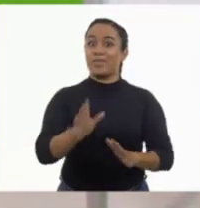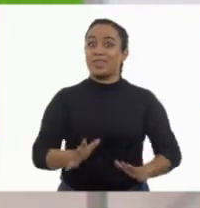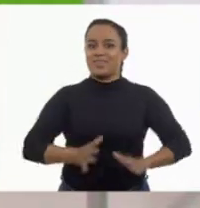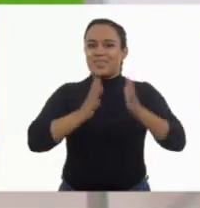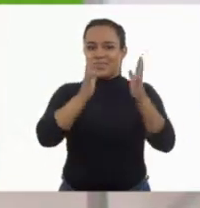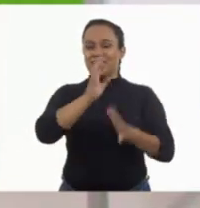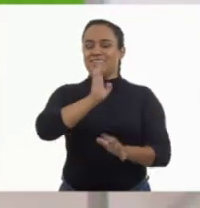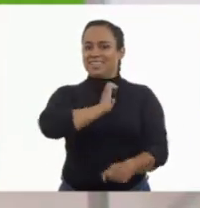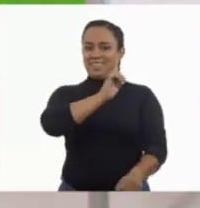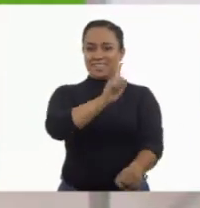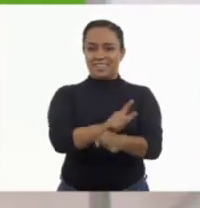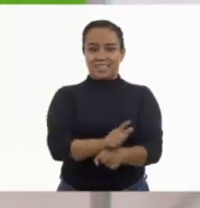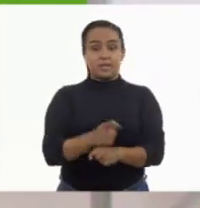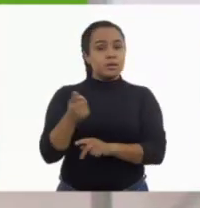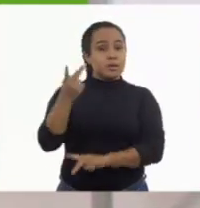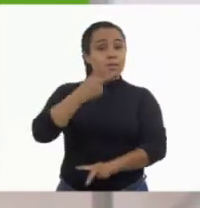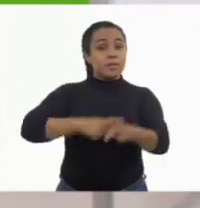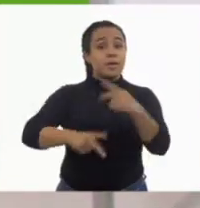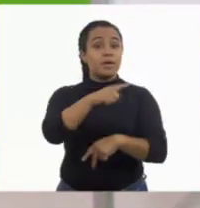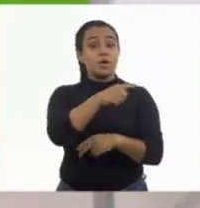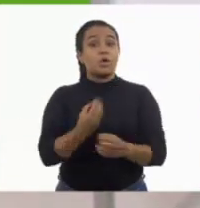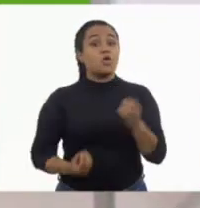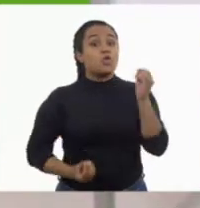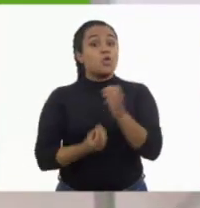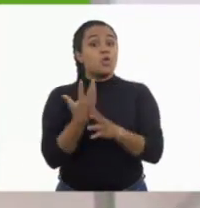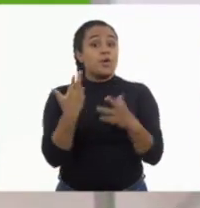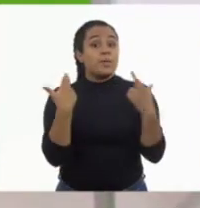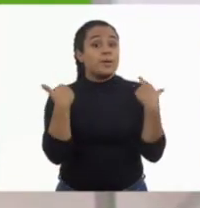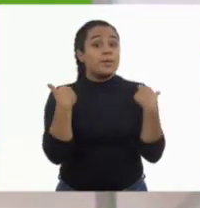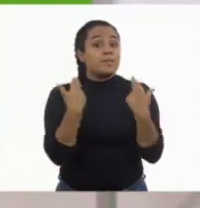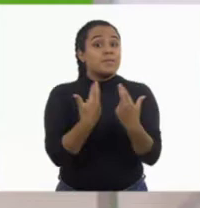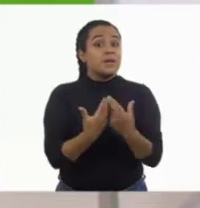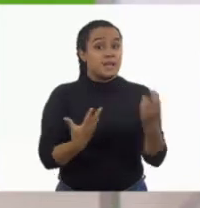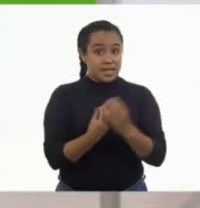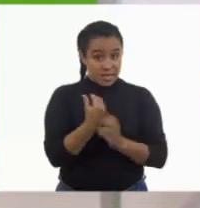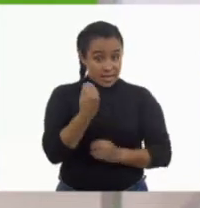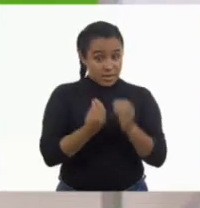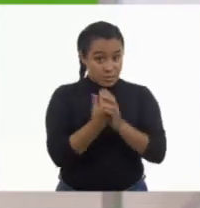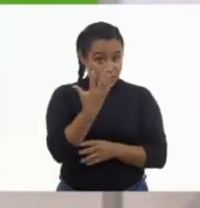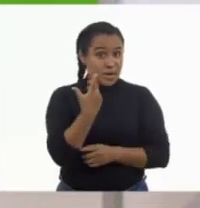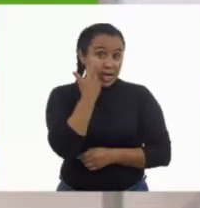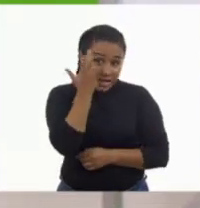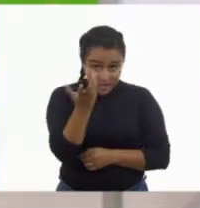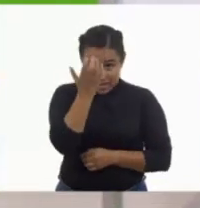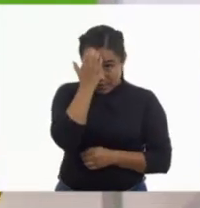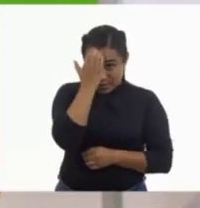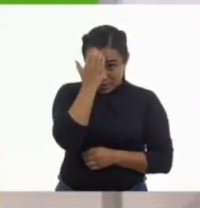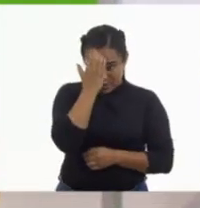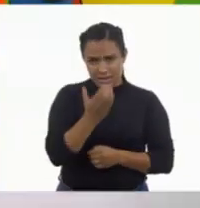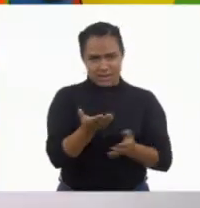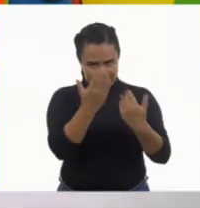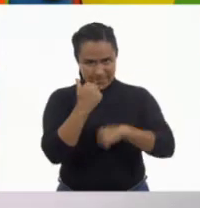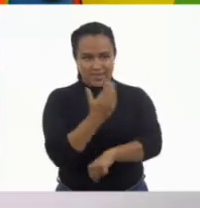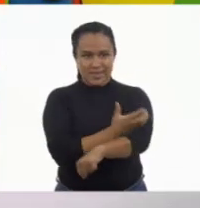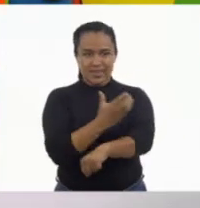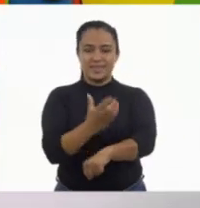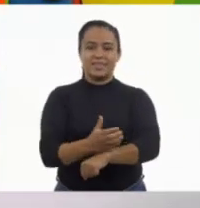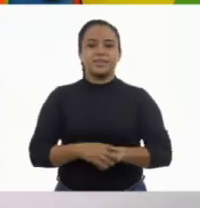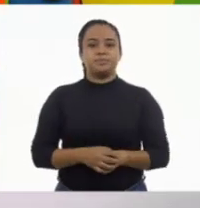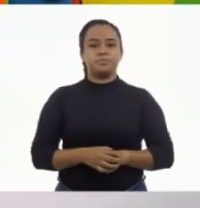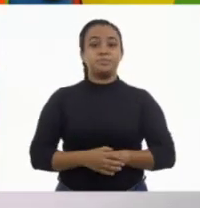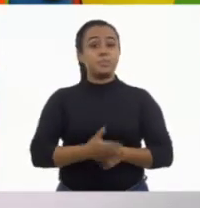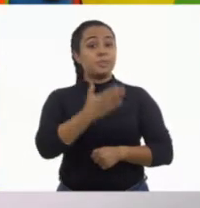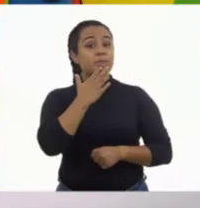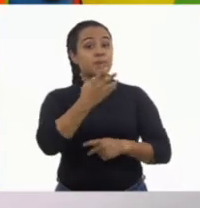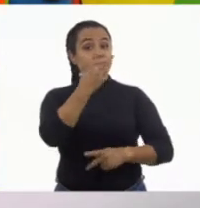muy especial. Viene una nueva maestra con nosotros. ¿La quieren conocer? ¿Sí? Acompáñenme.